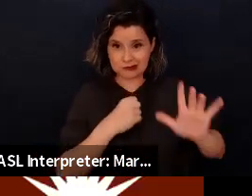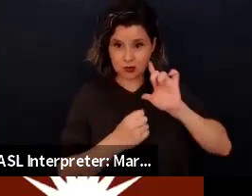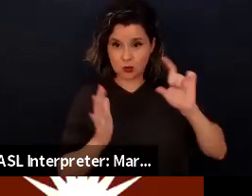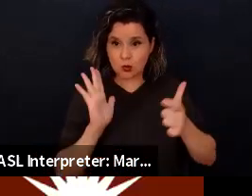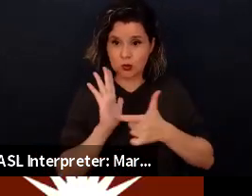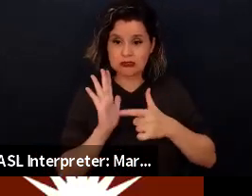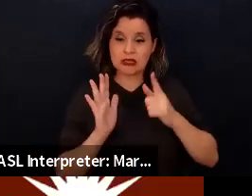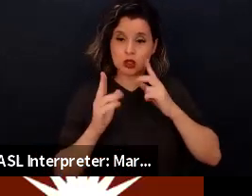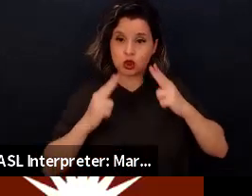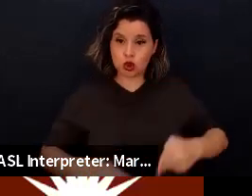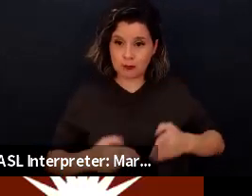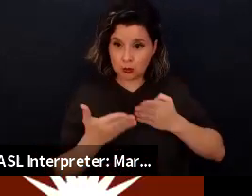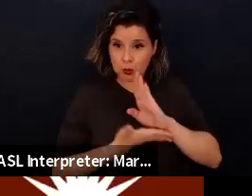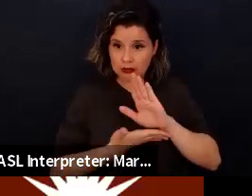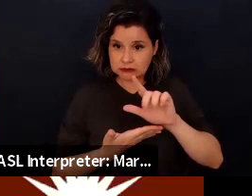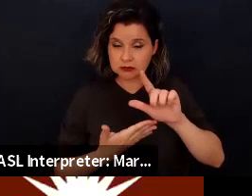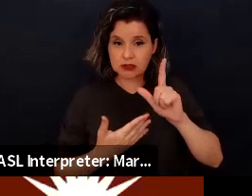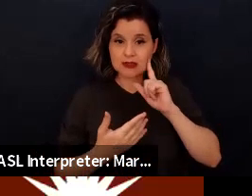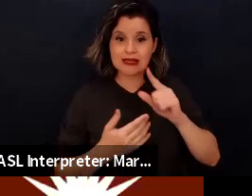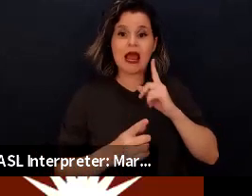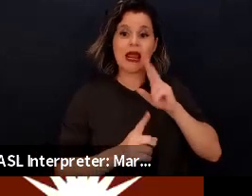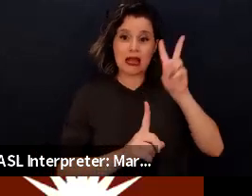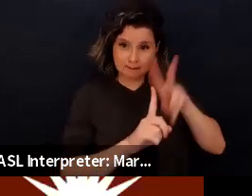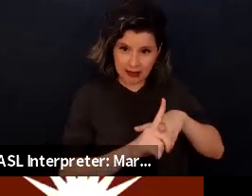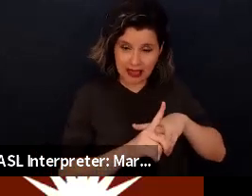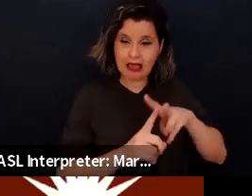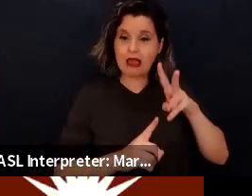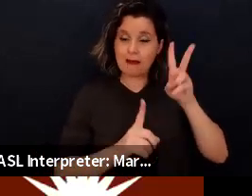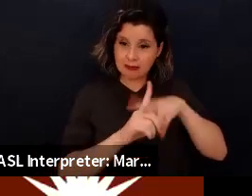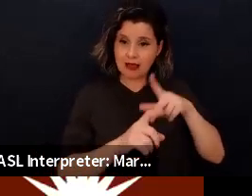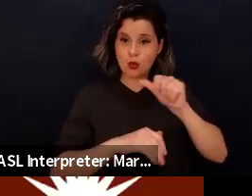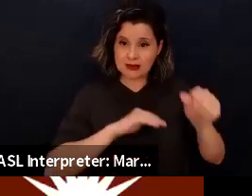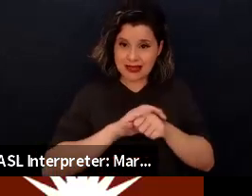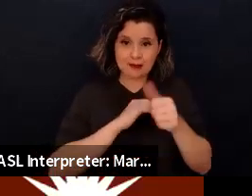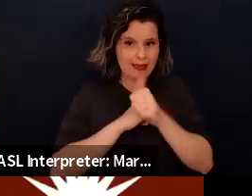derecho humano a solicitar asilo en cualquier país.